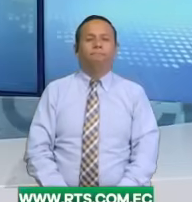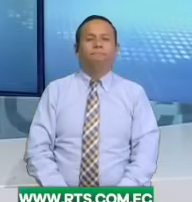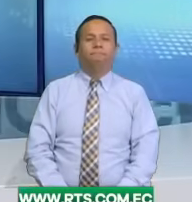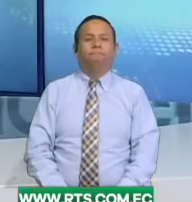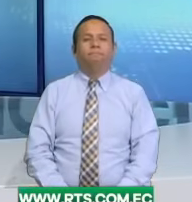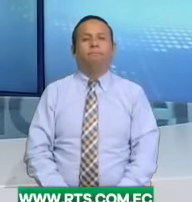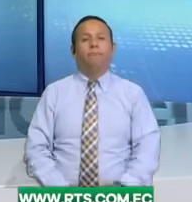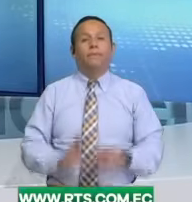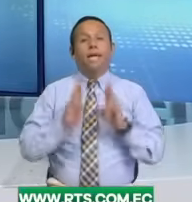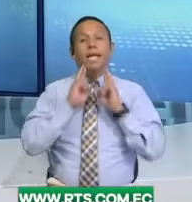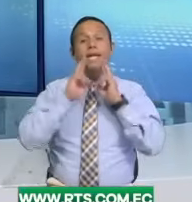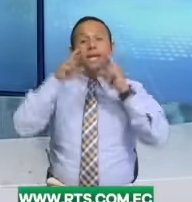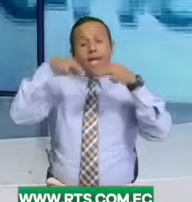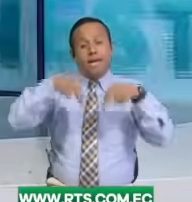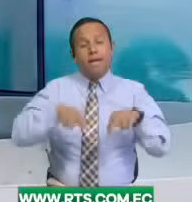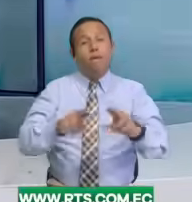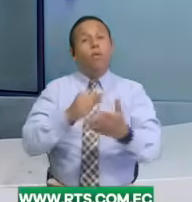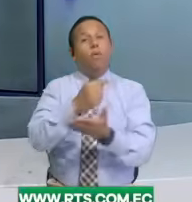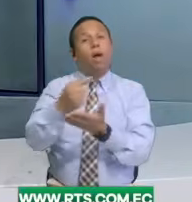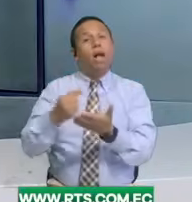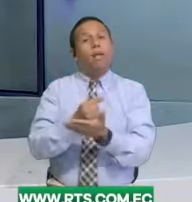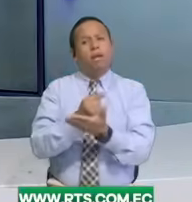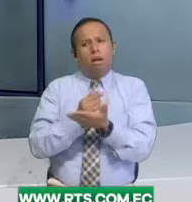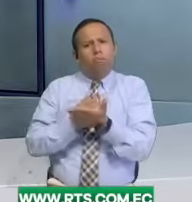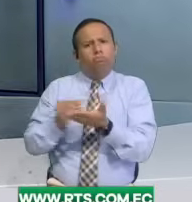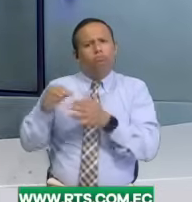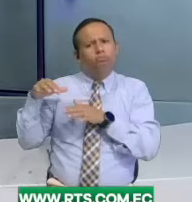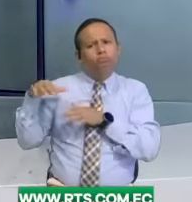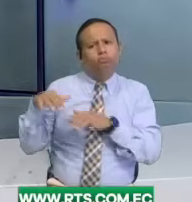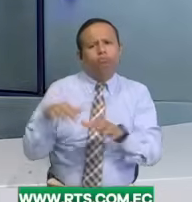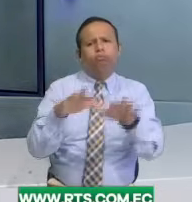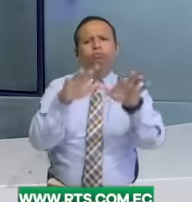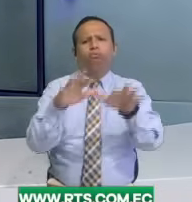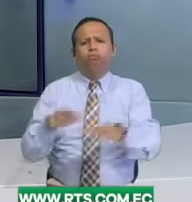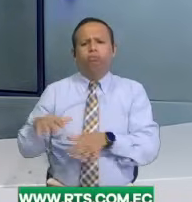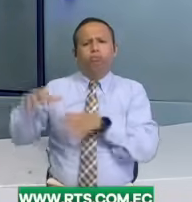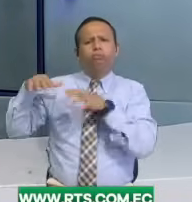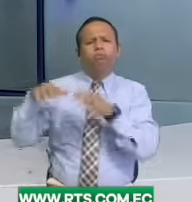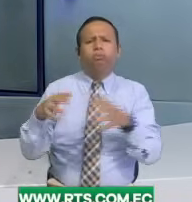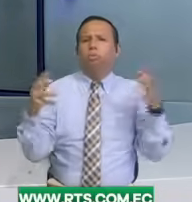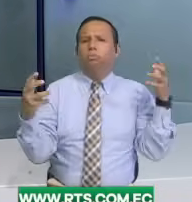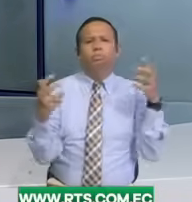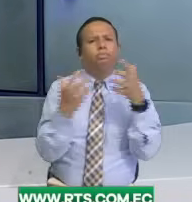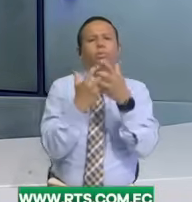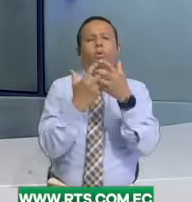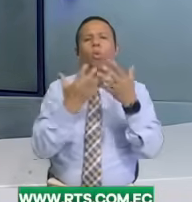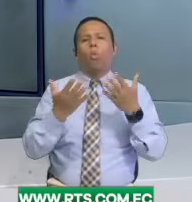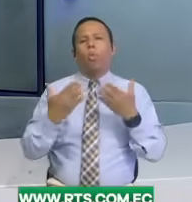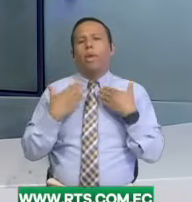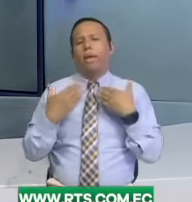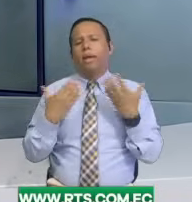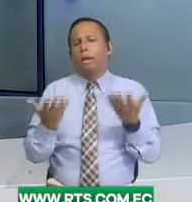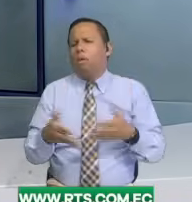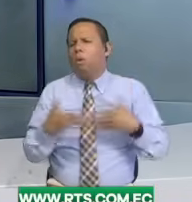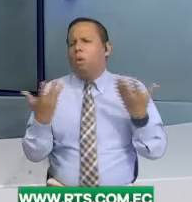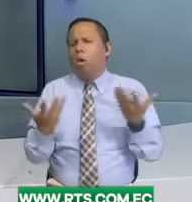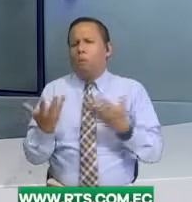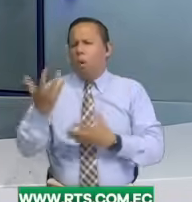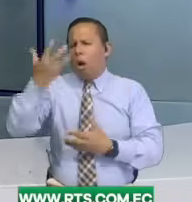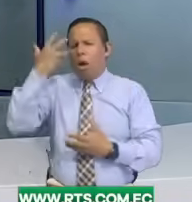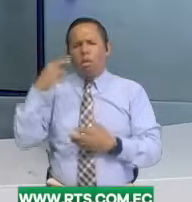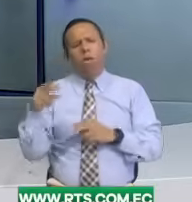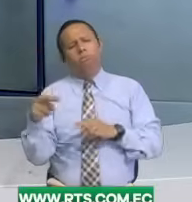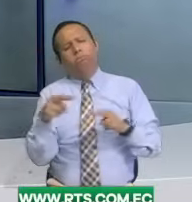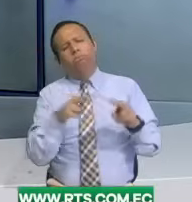La ría Guayas ha sido desde siempre la compañera perfecta de Guayaquil. La vio nacer, expandirse y desarrollarse social